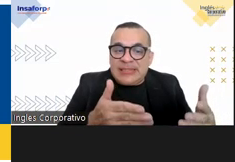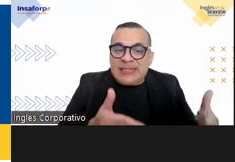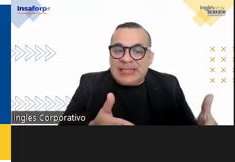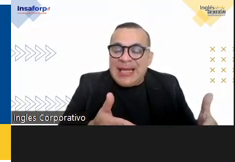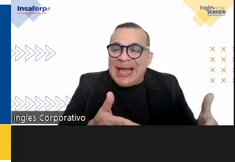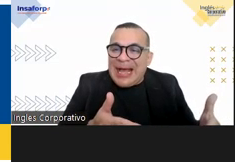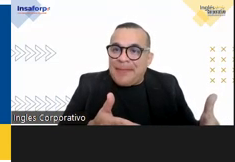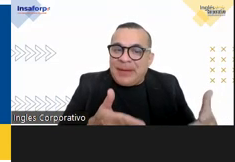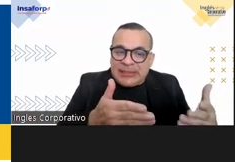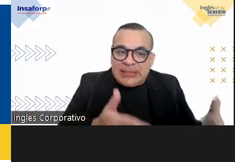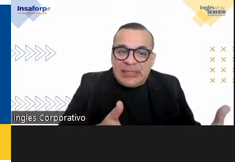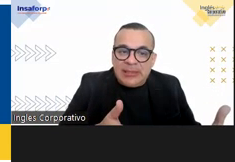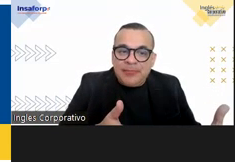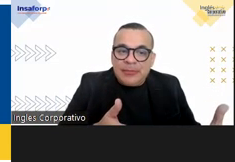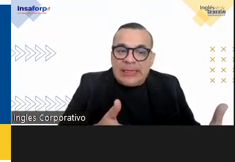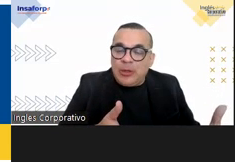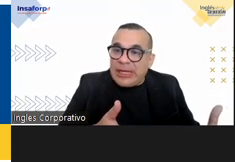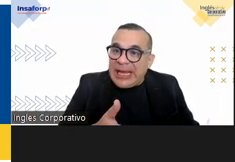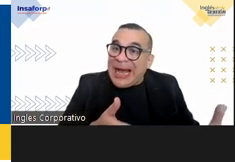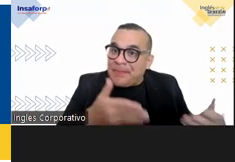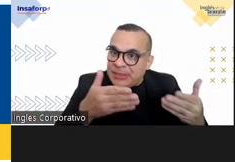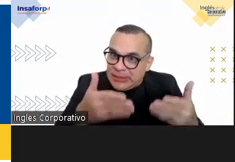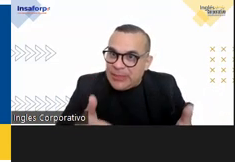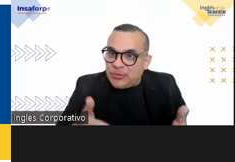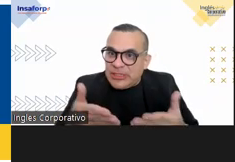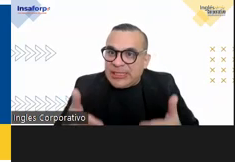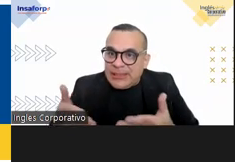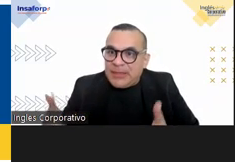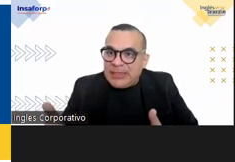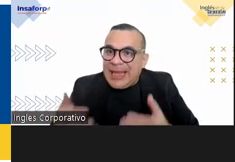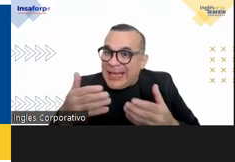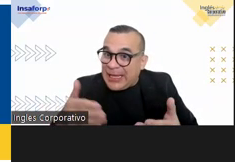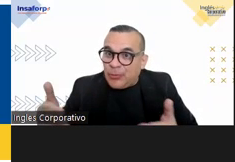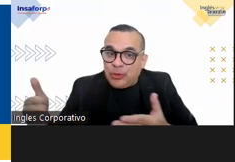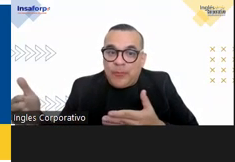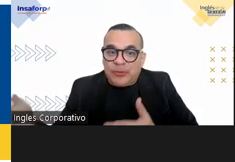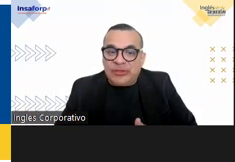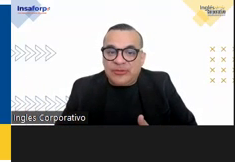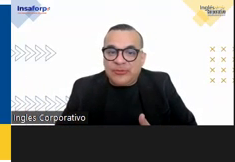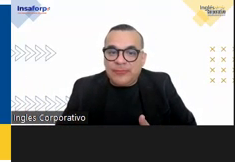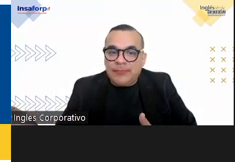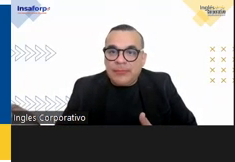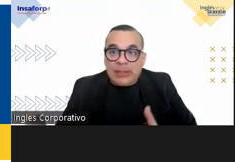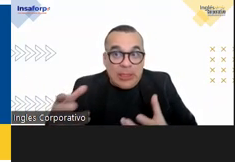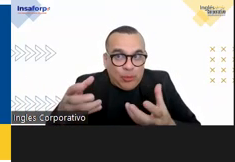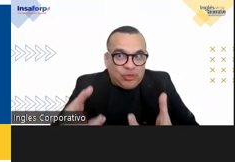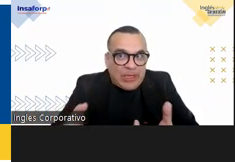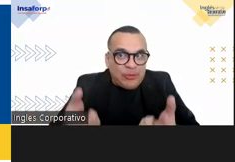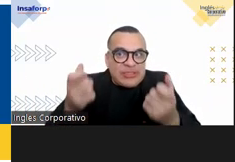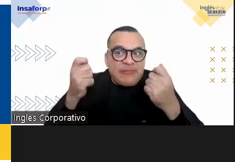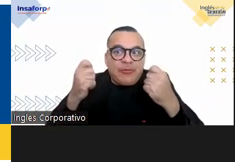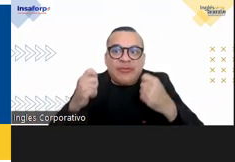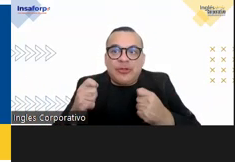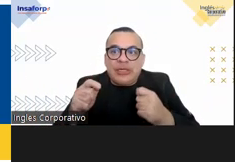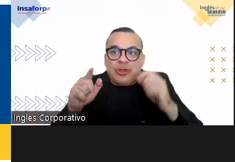debe decidirse a partir de lo que aprendimos directamente en cada uno de los procesos.